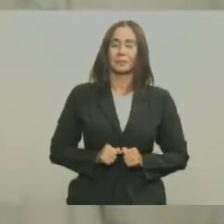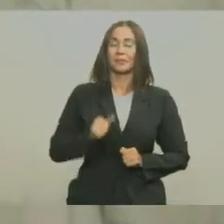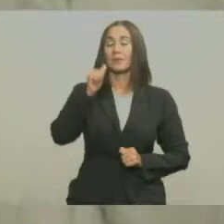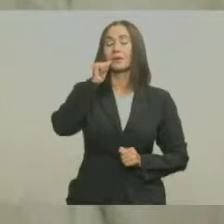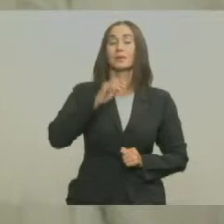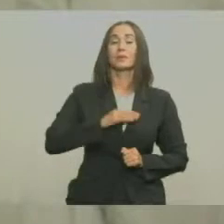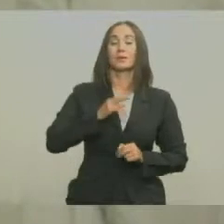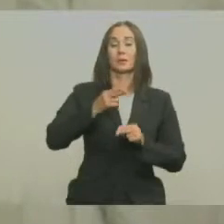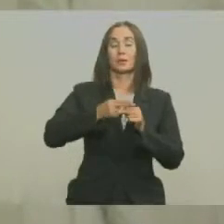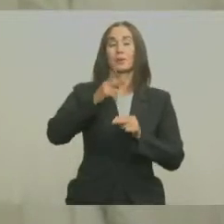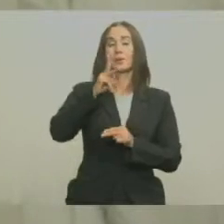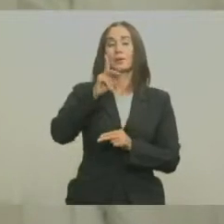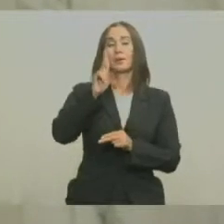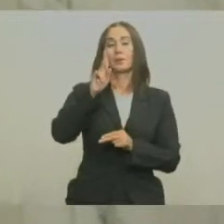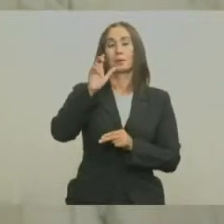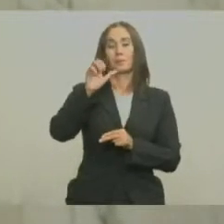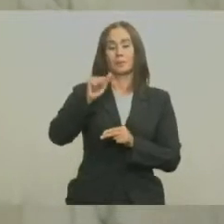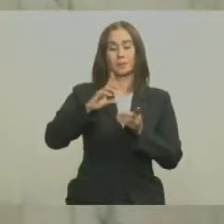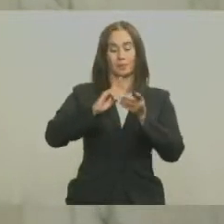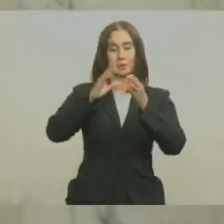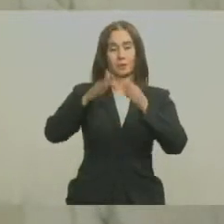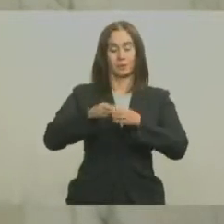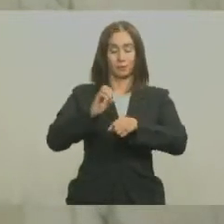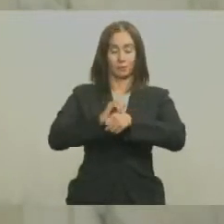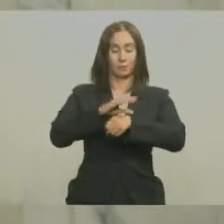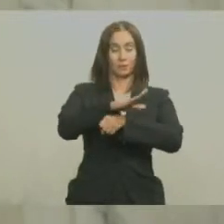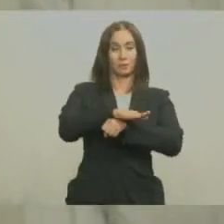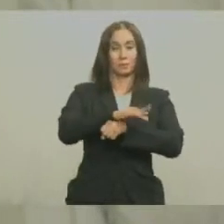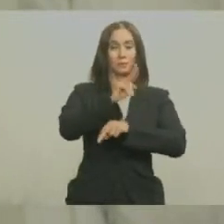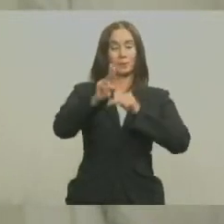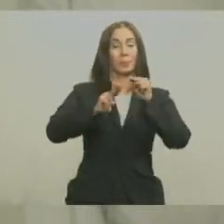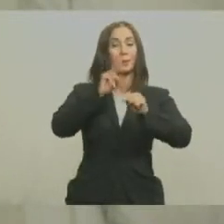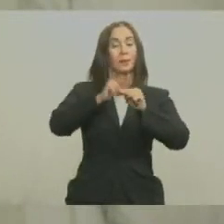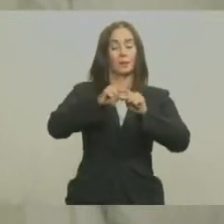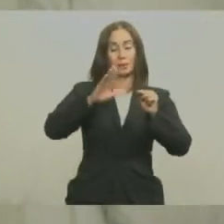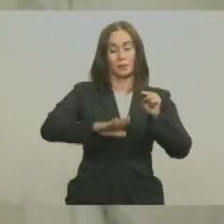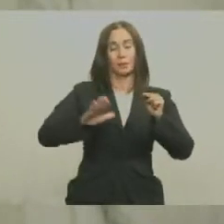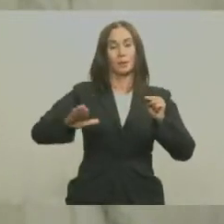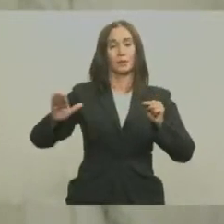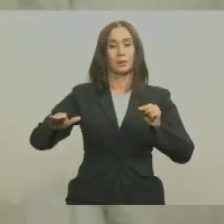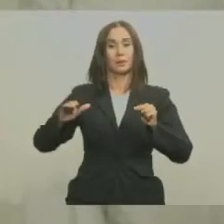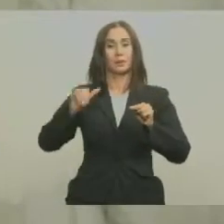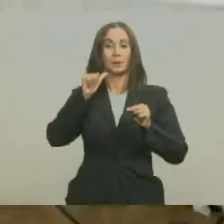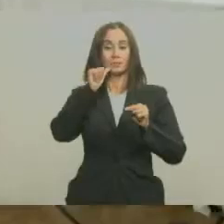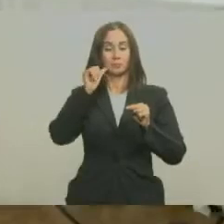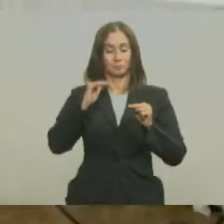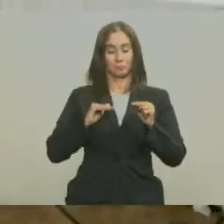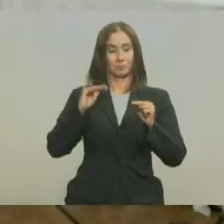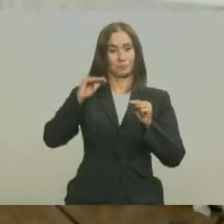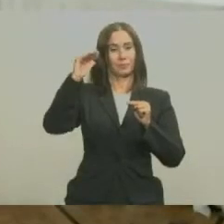Señora Paula Disla, directora del Consejo Nacional para la Niñez y Adolescencia, CONANI.